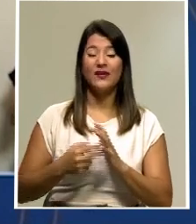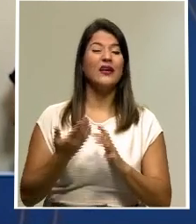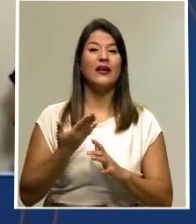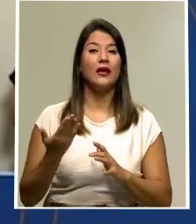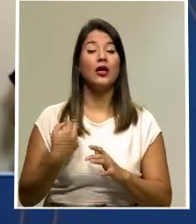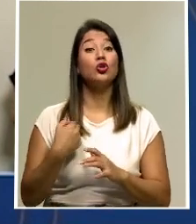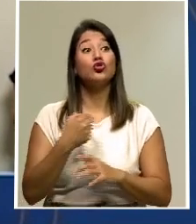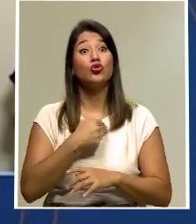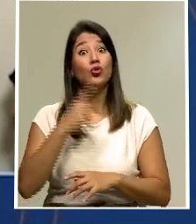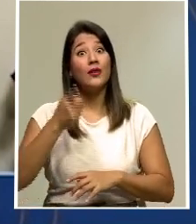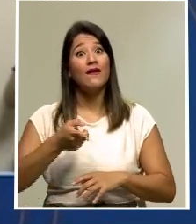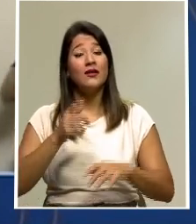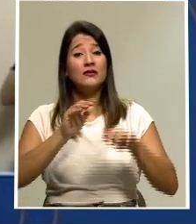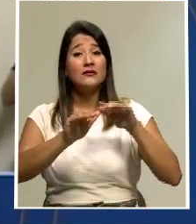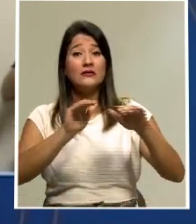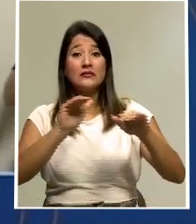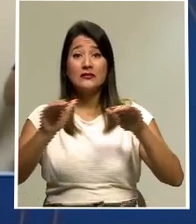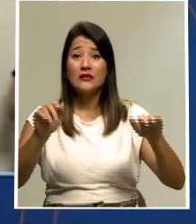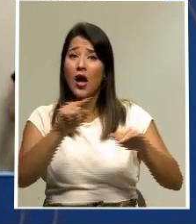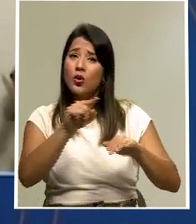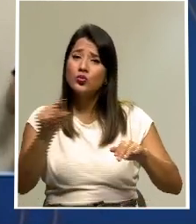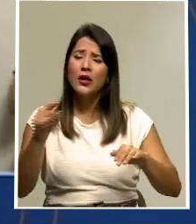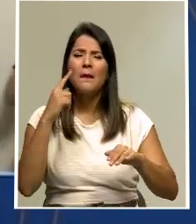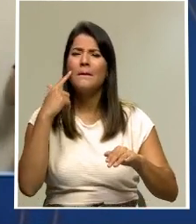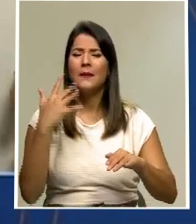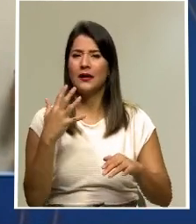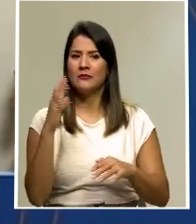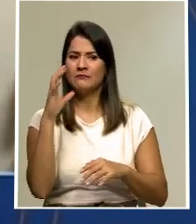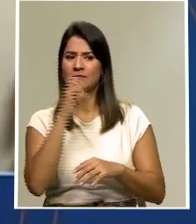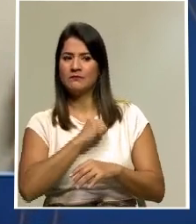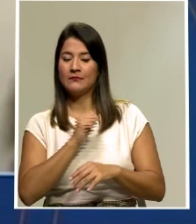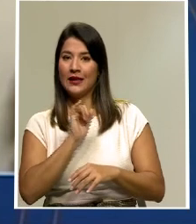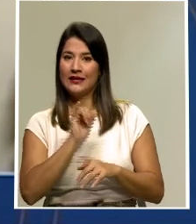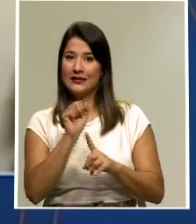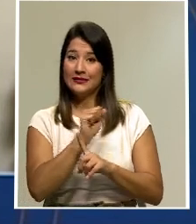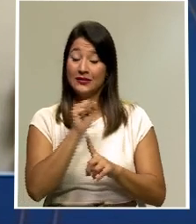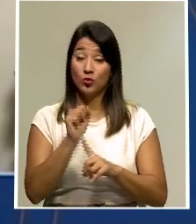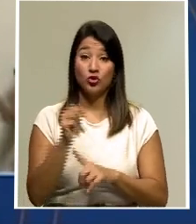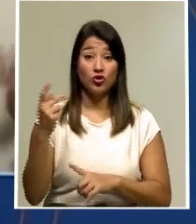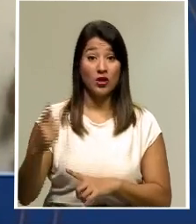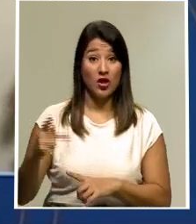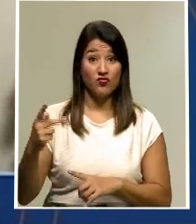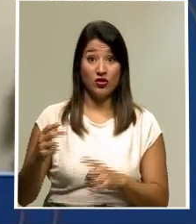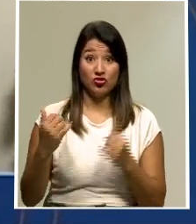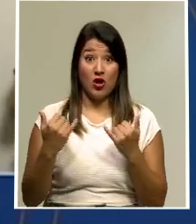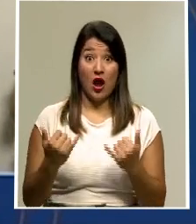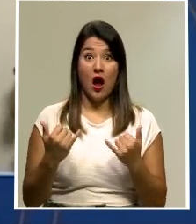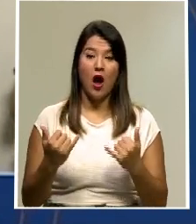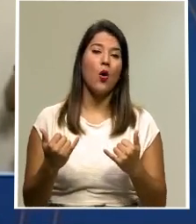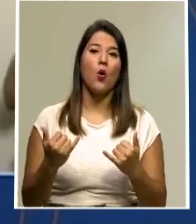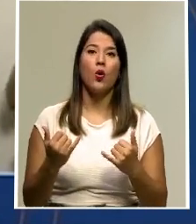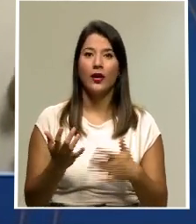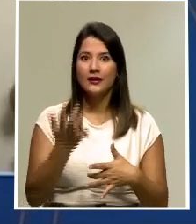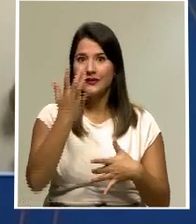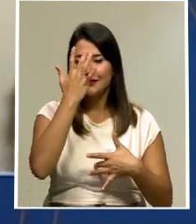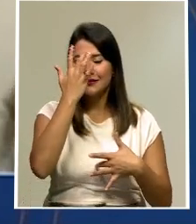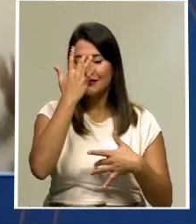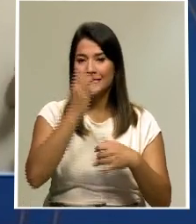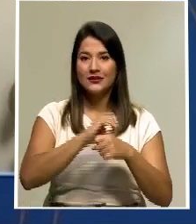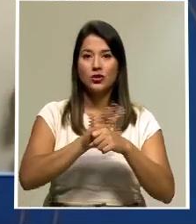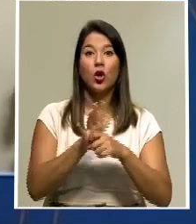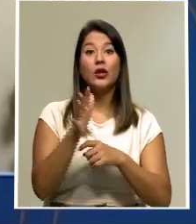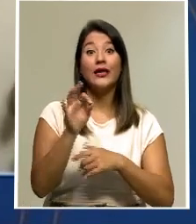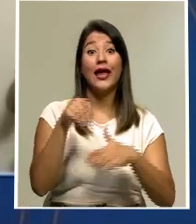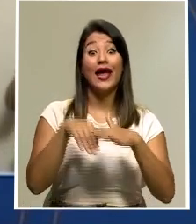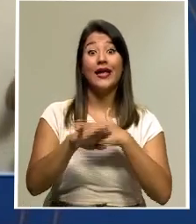llamado importantísimo a la población para que identifiquemos esta condición de riesgo ampliado de la transmisión del SARS-CoV-2 en